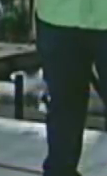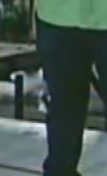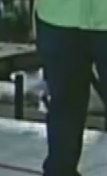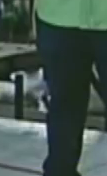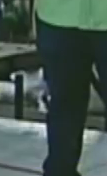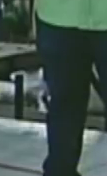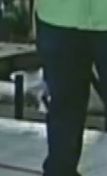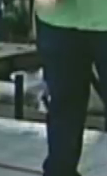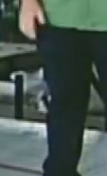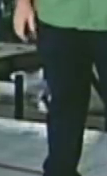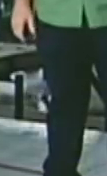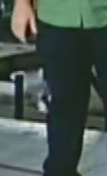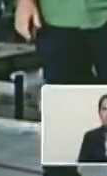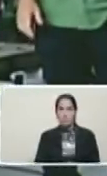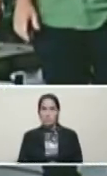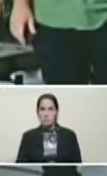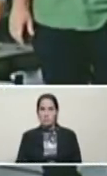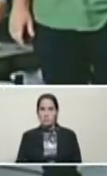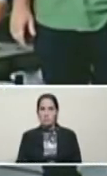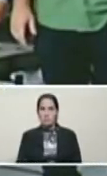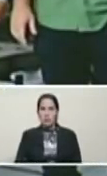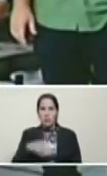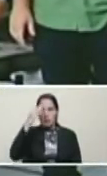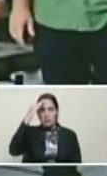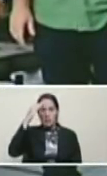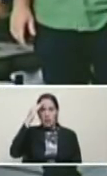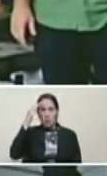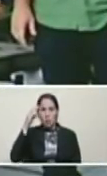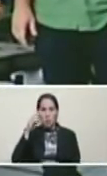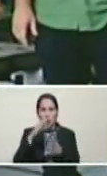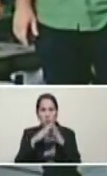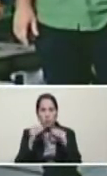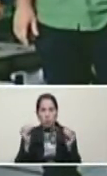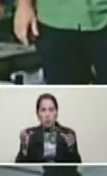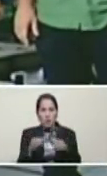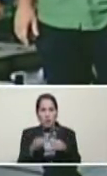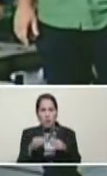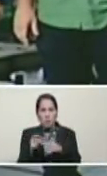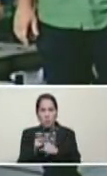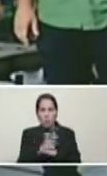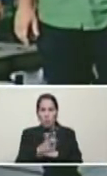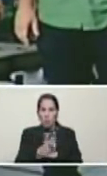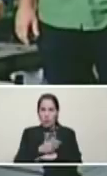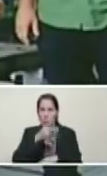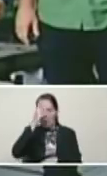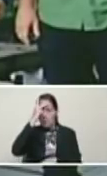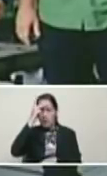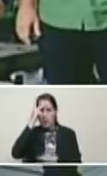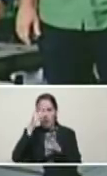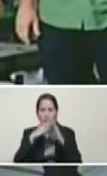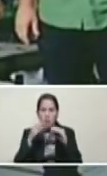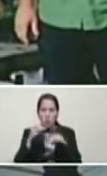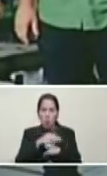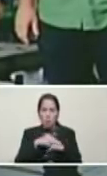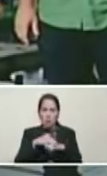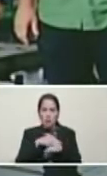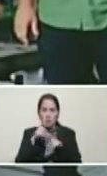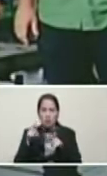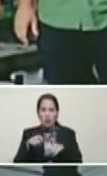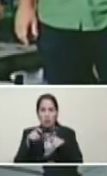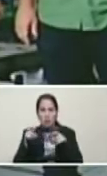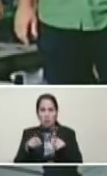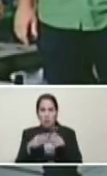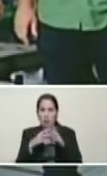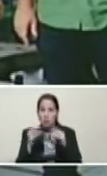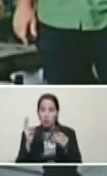el contacto y un saludo a todo el equipo de gobierno en gabinete al vicepresidente del área económica tarea asimismo con el ministro de agricultura y tierra